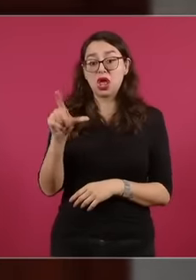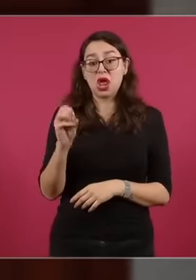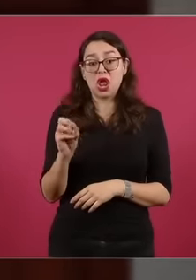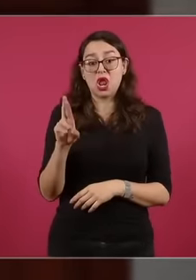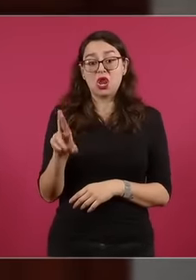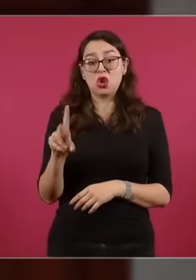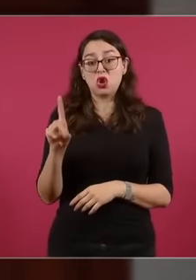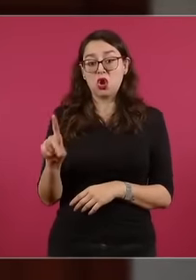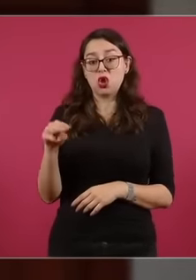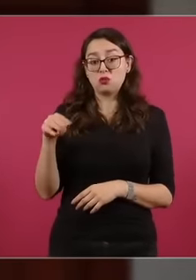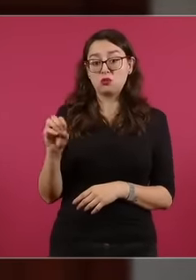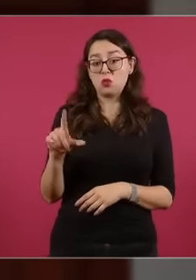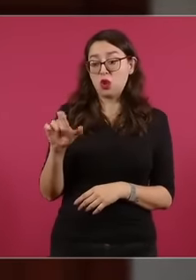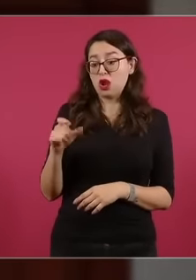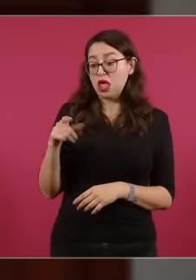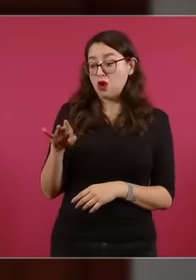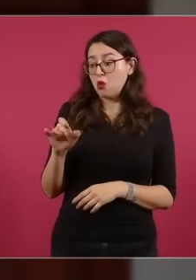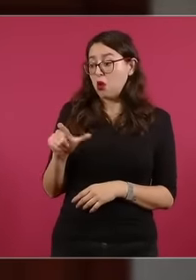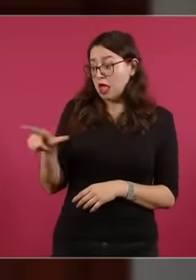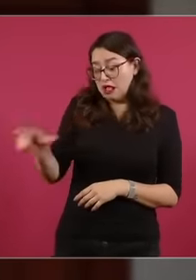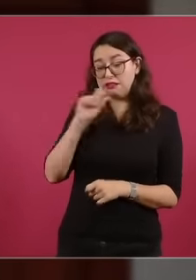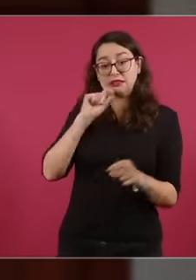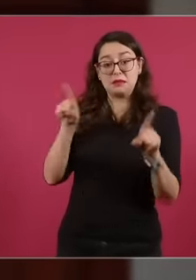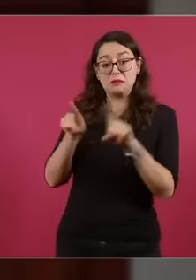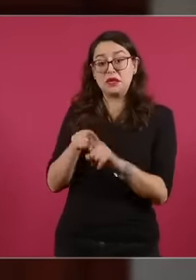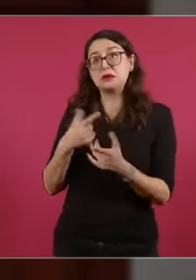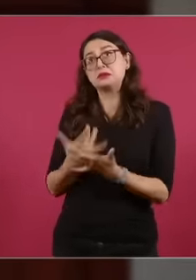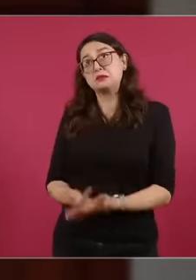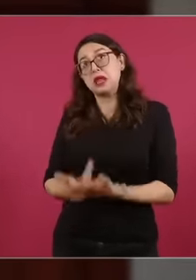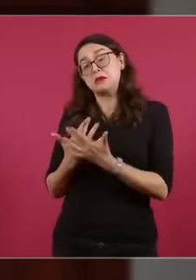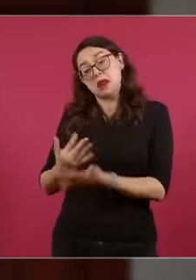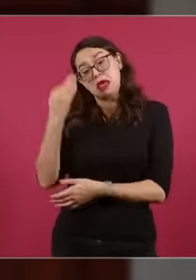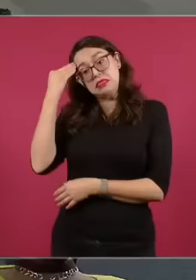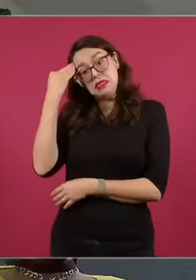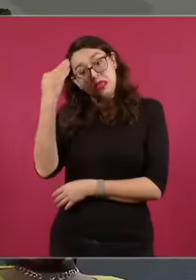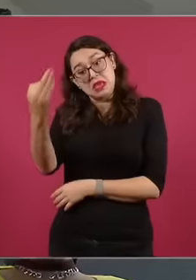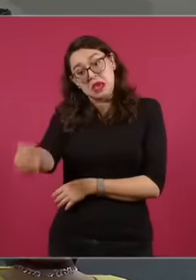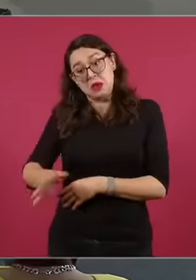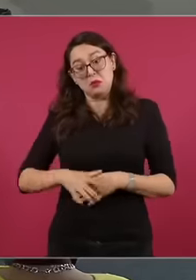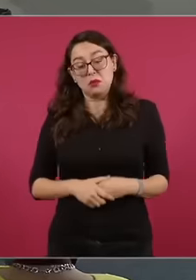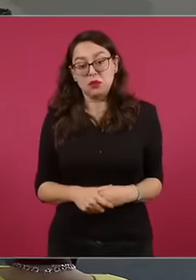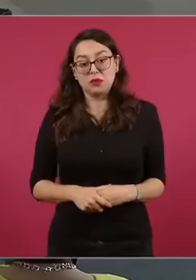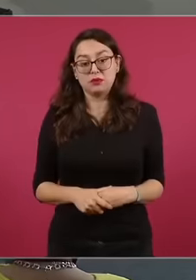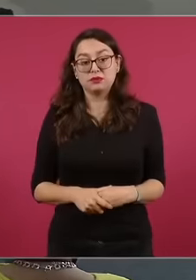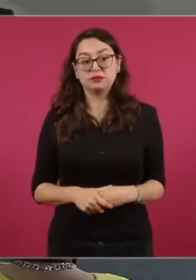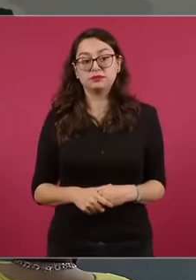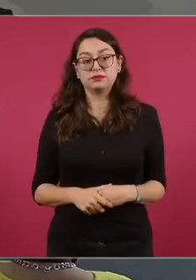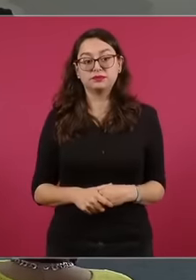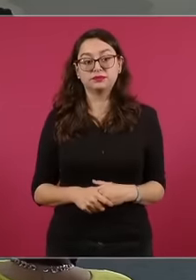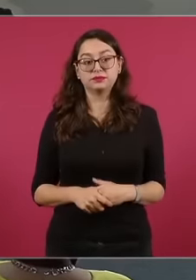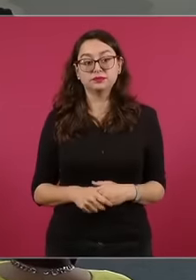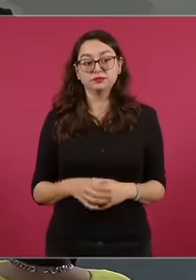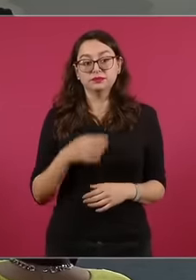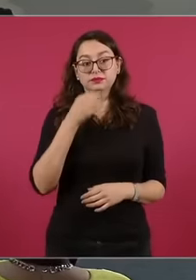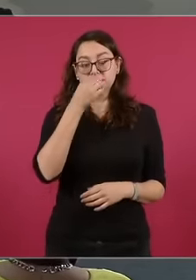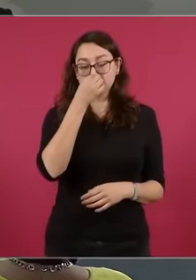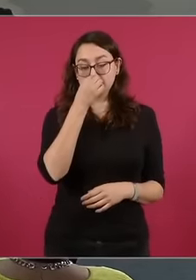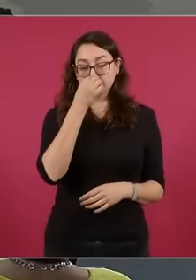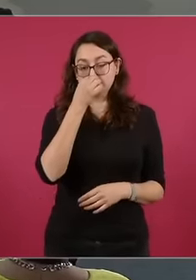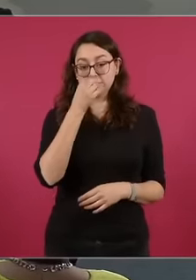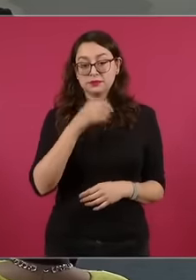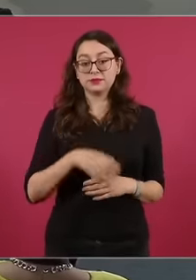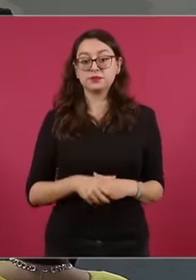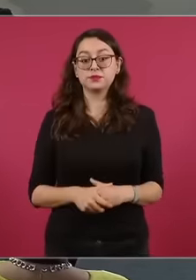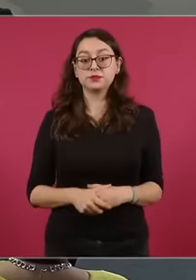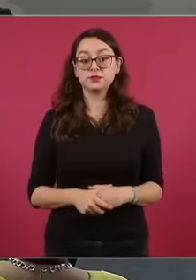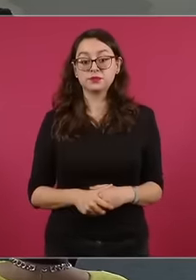en la congeladora. Pero bueno, entonces, sí, yo estos casos se lo pongo para que sepa usted